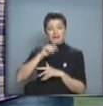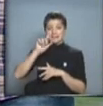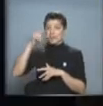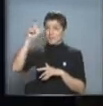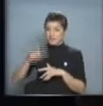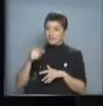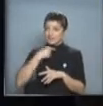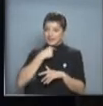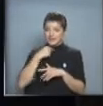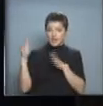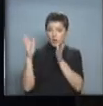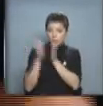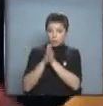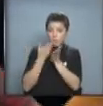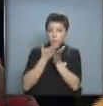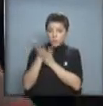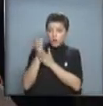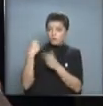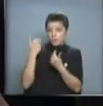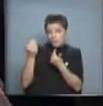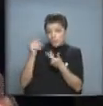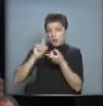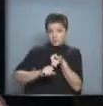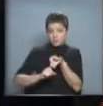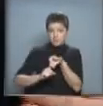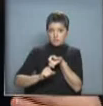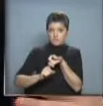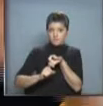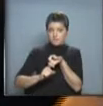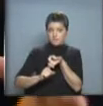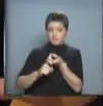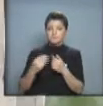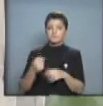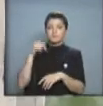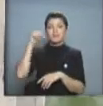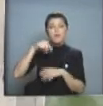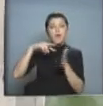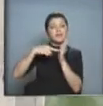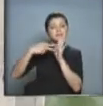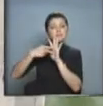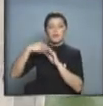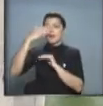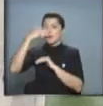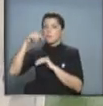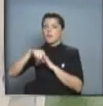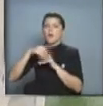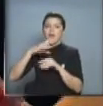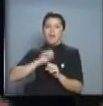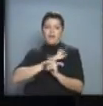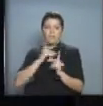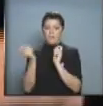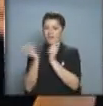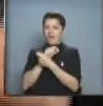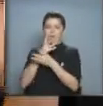también, obviamente se va a querer casar, si puede casarse. Pero eso no significa que la va a dejar de amar, qué sé yo,